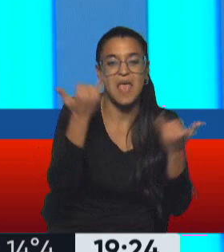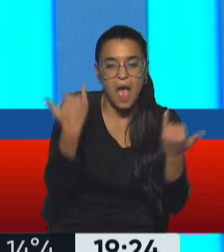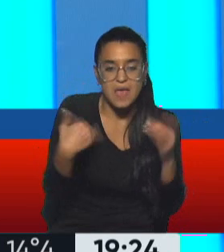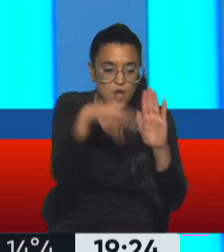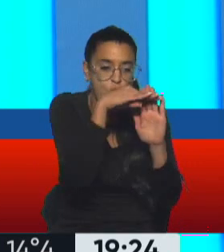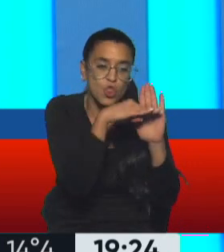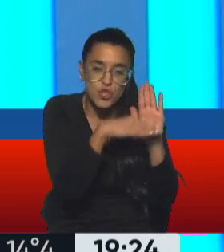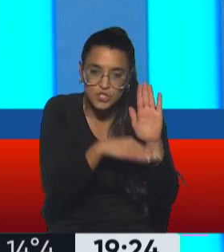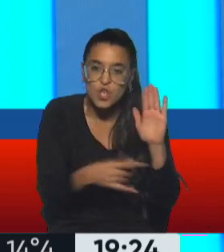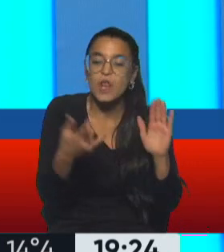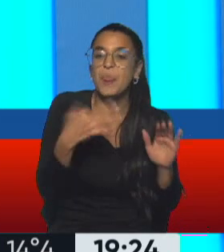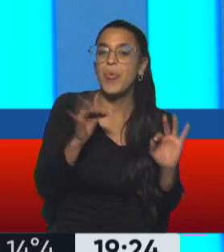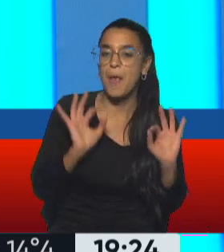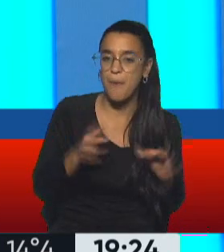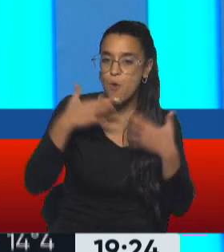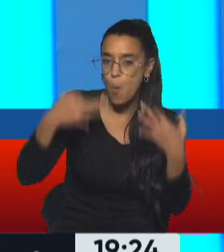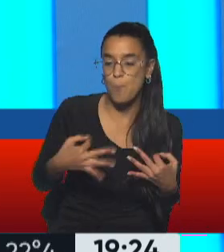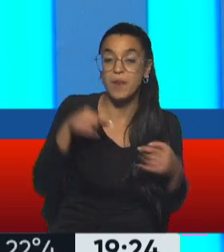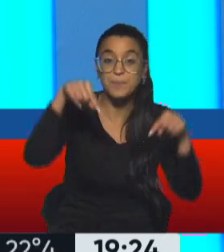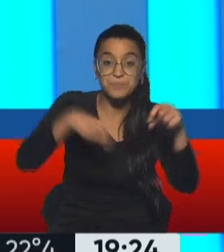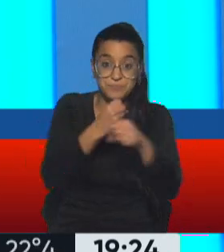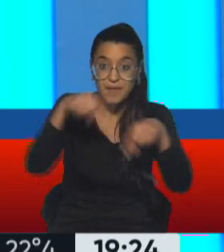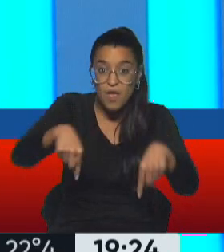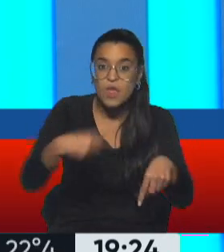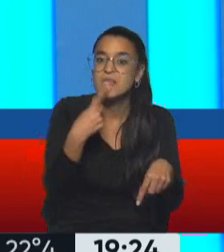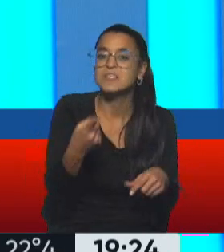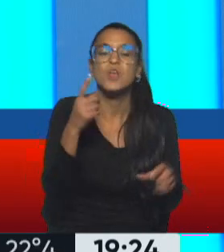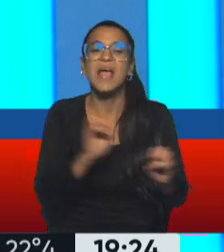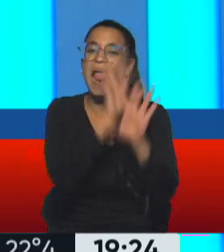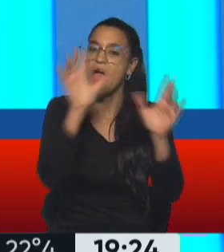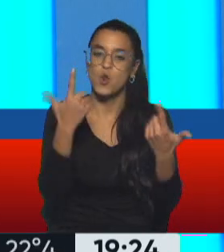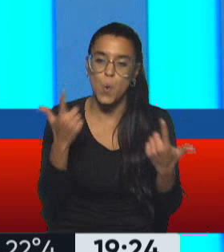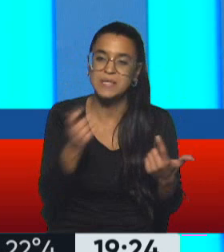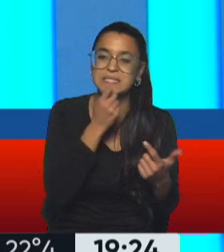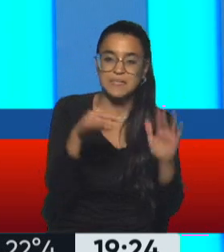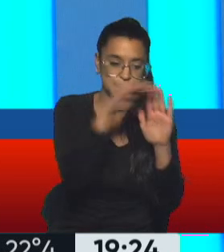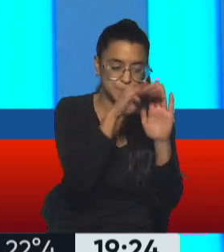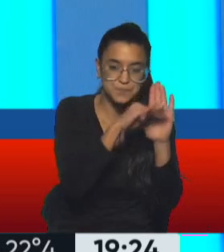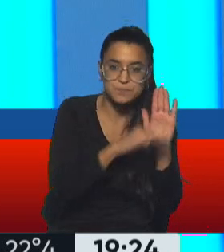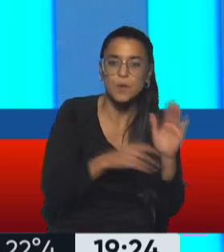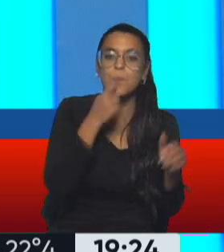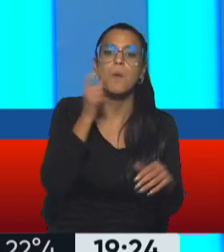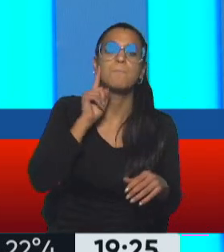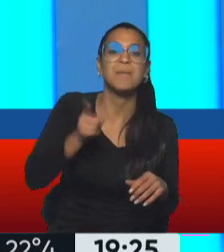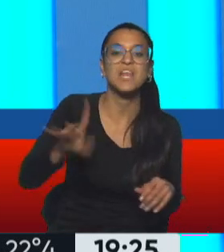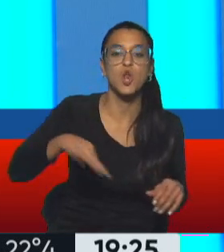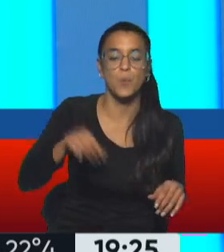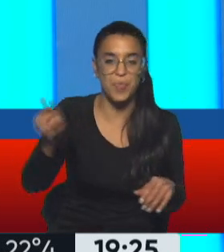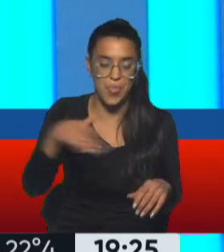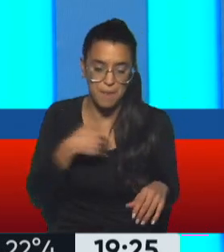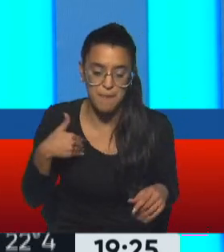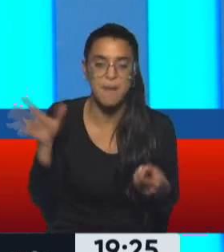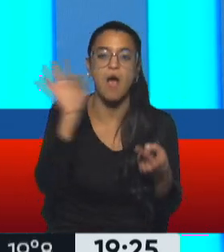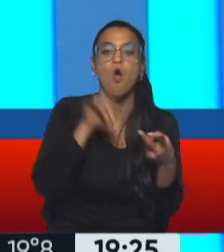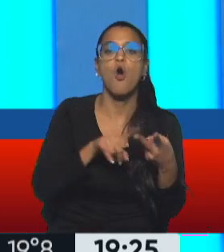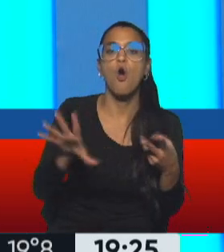condiciones que deberían darse. En este caso en particular no está claro si esas condiciones que tienen que ver con el peligro para la vida de la madre o con